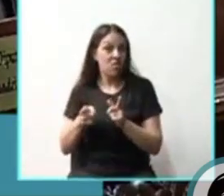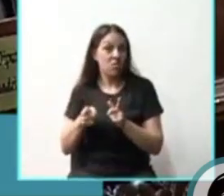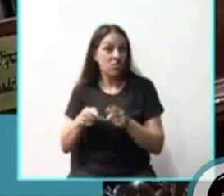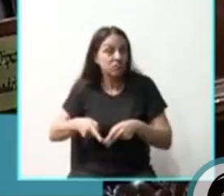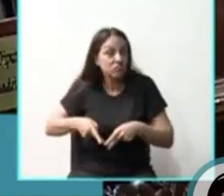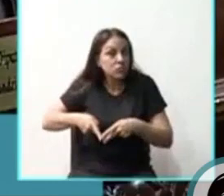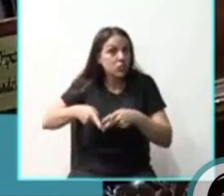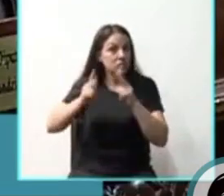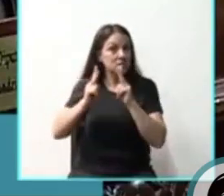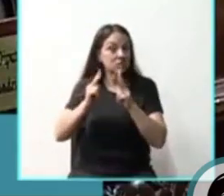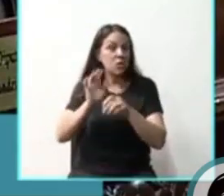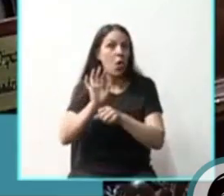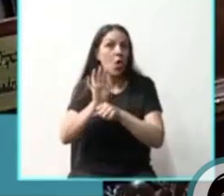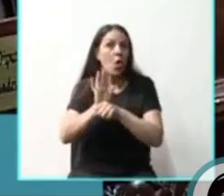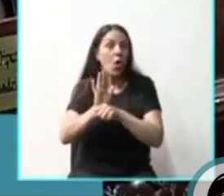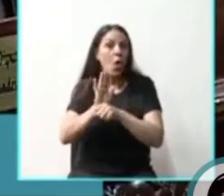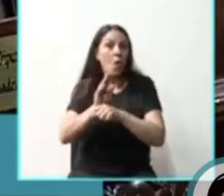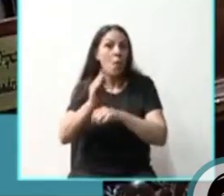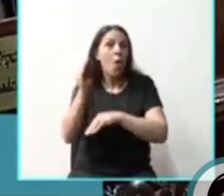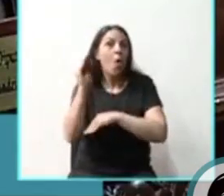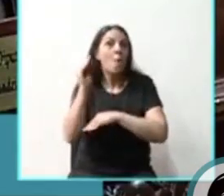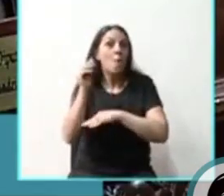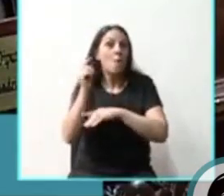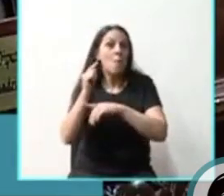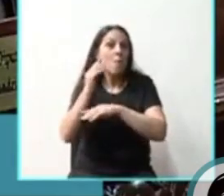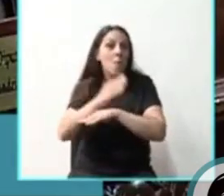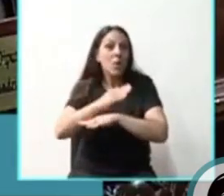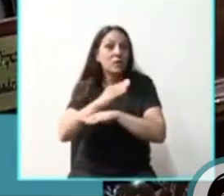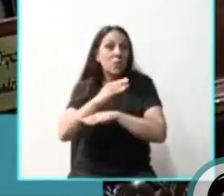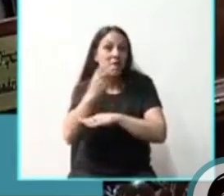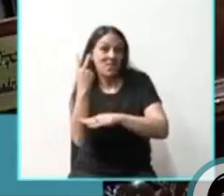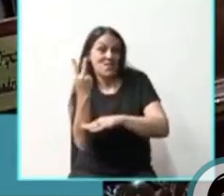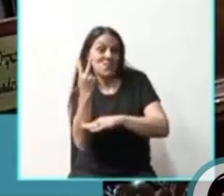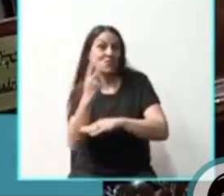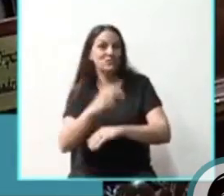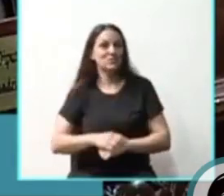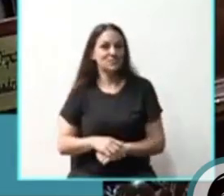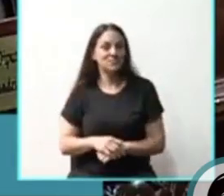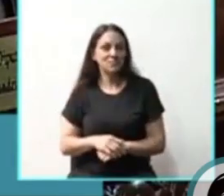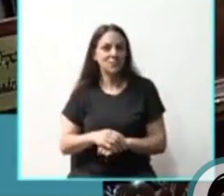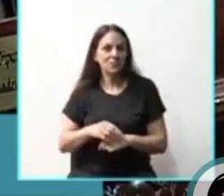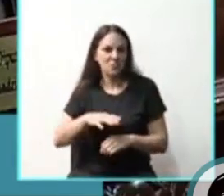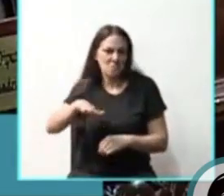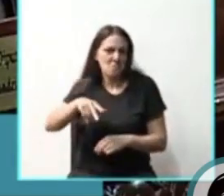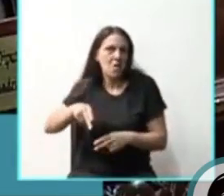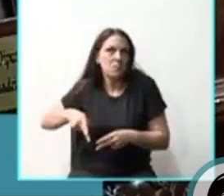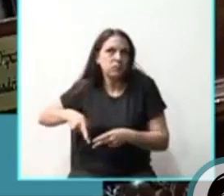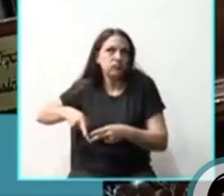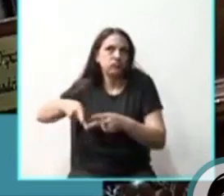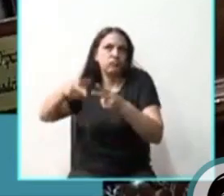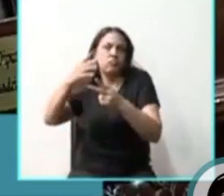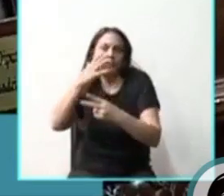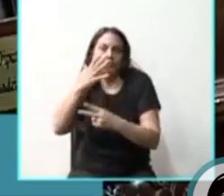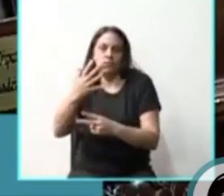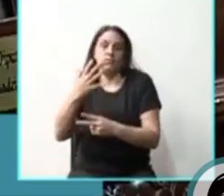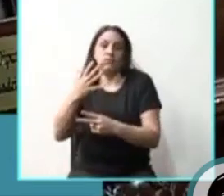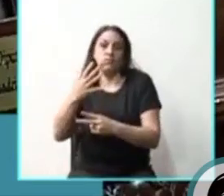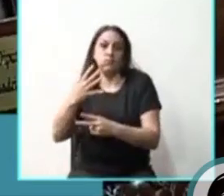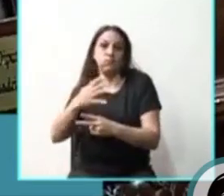de un puerto madero- 2 lo definiría yo un lugar con torres de lujo como sport o madero